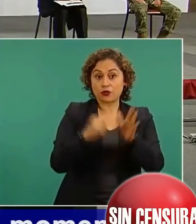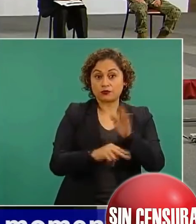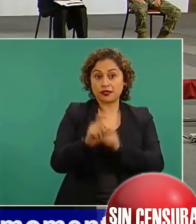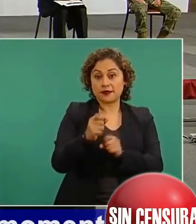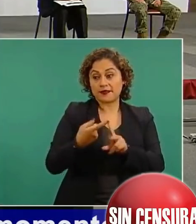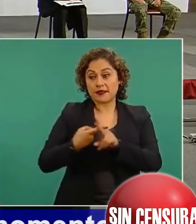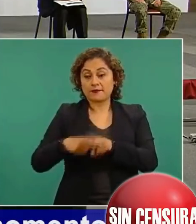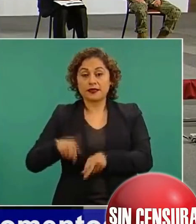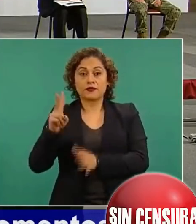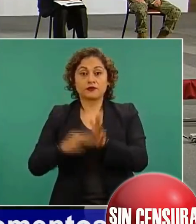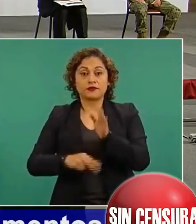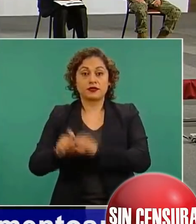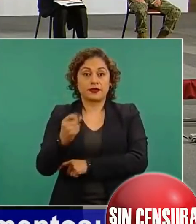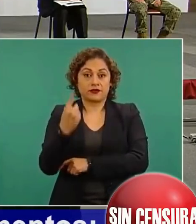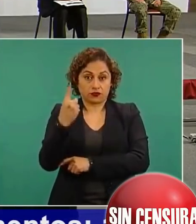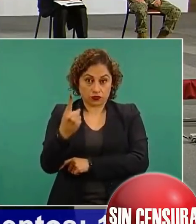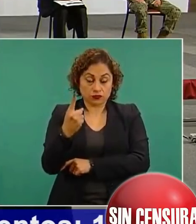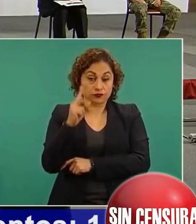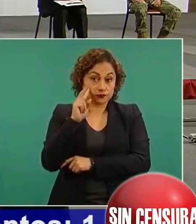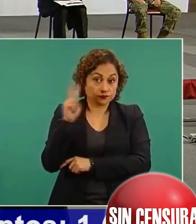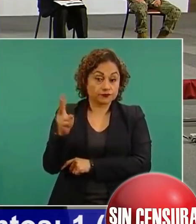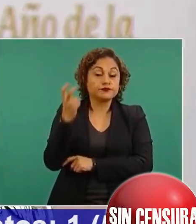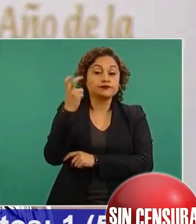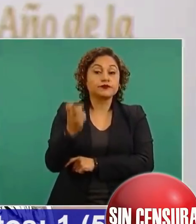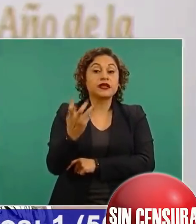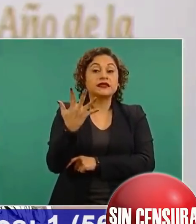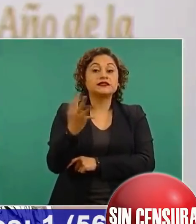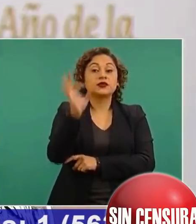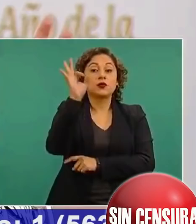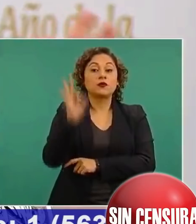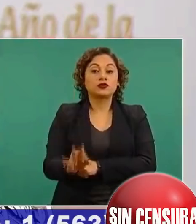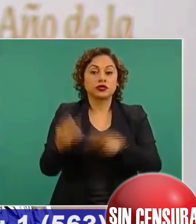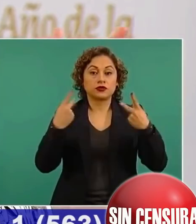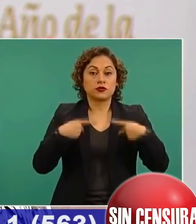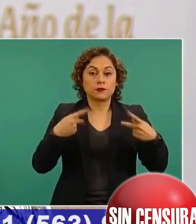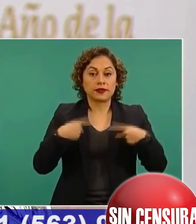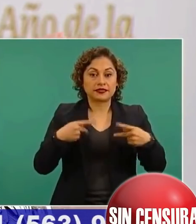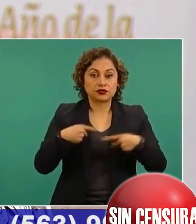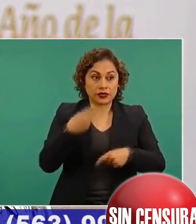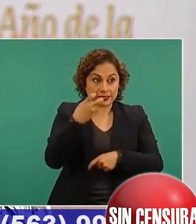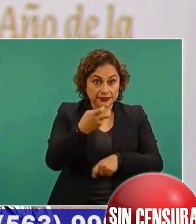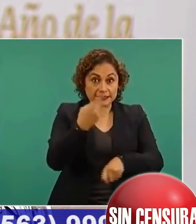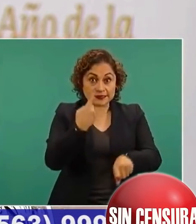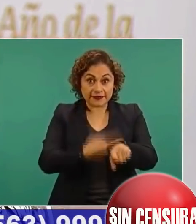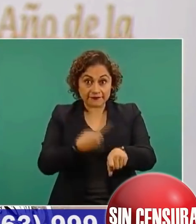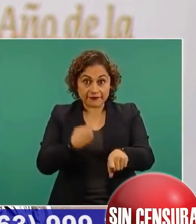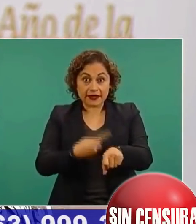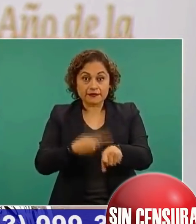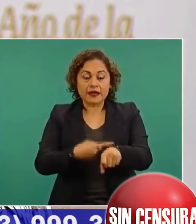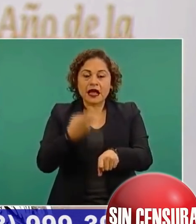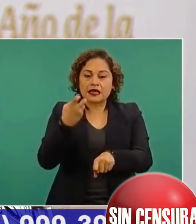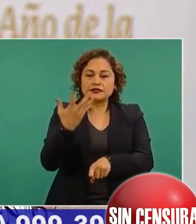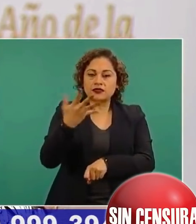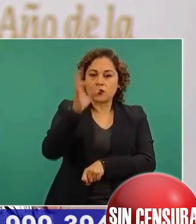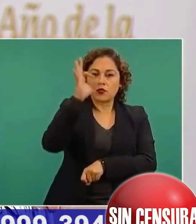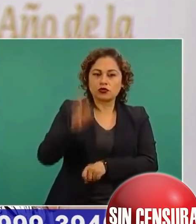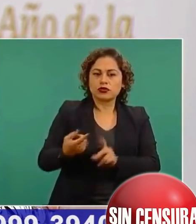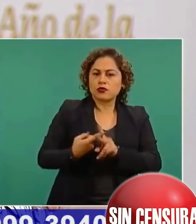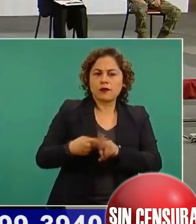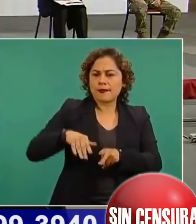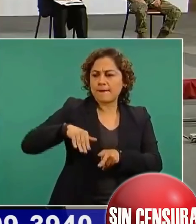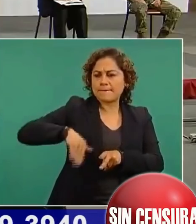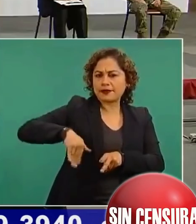2021. 5% de los casos corresponden a los casos activos. Esto se ha mantenido de manera muy estable a lo largo de la